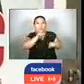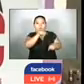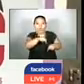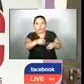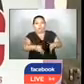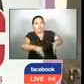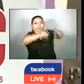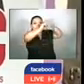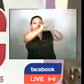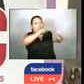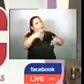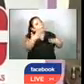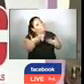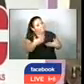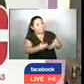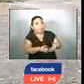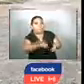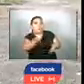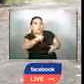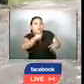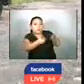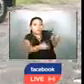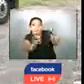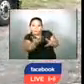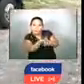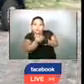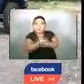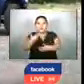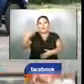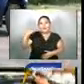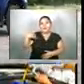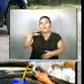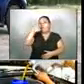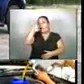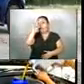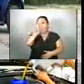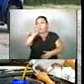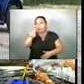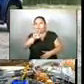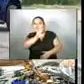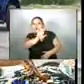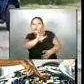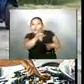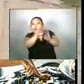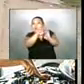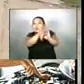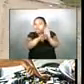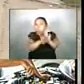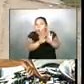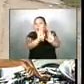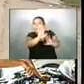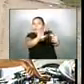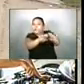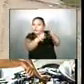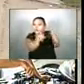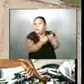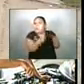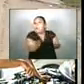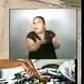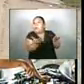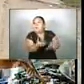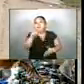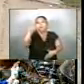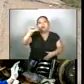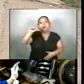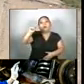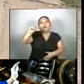de Competencia requirió información el 14 de febrero de este año sobre la conformación, estructura y organización de la ASTIC,